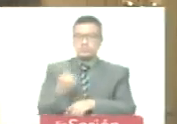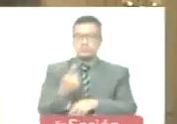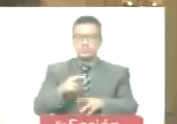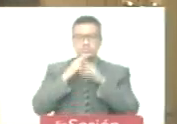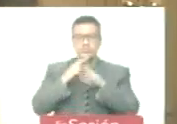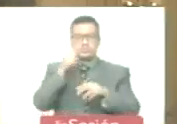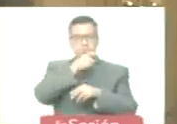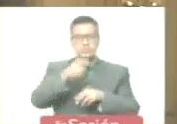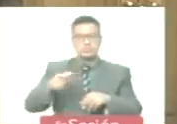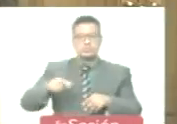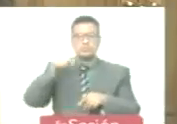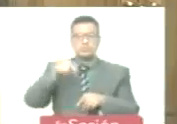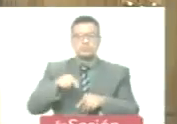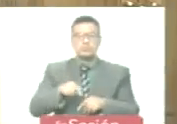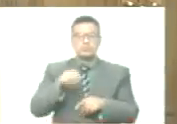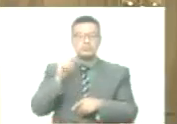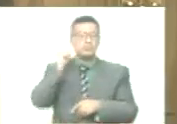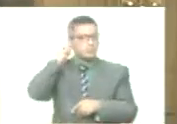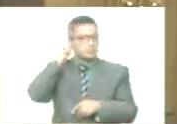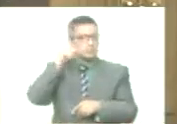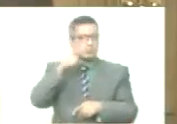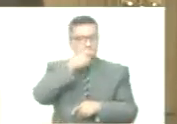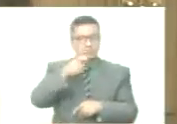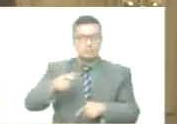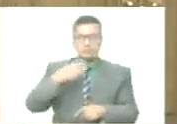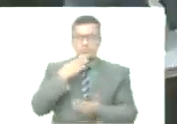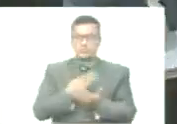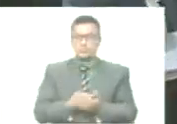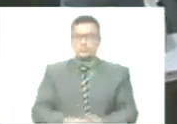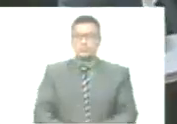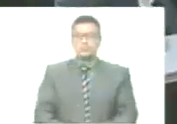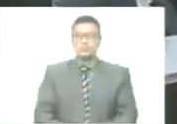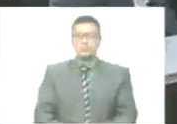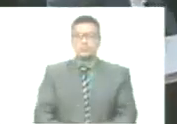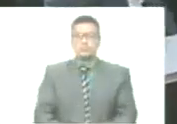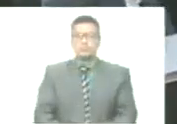respuesta al pueblo y sobre todo a las mujeres del pueblo!